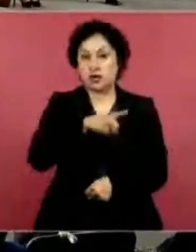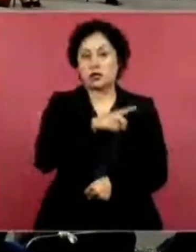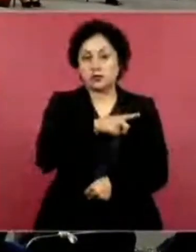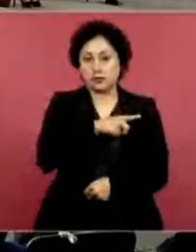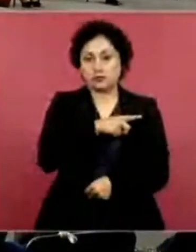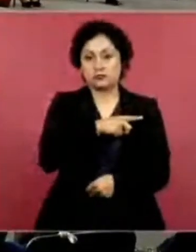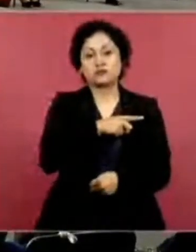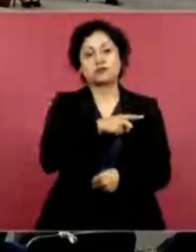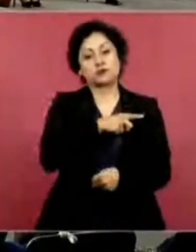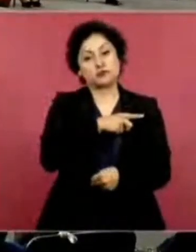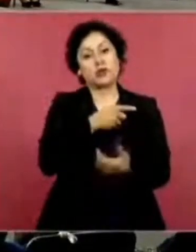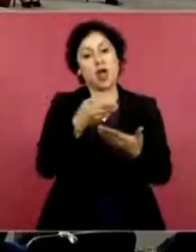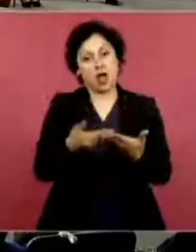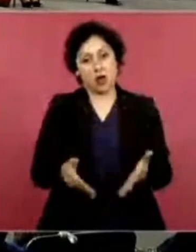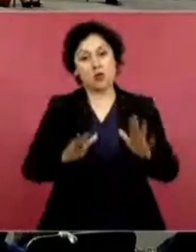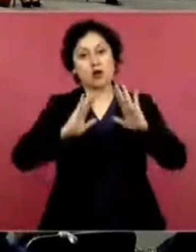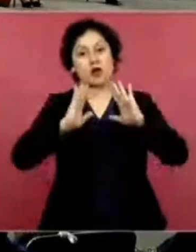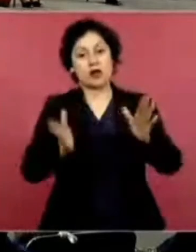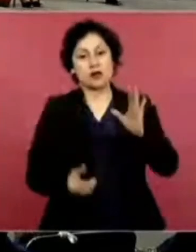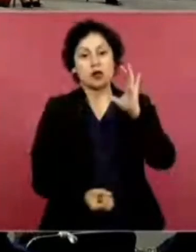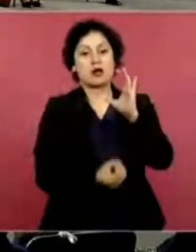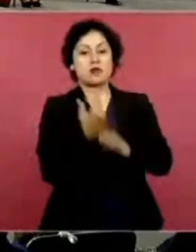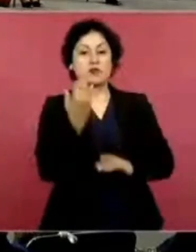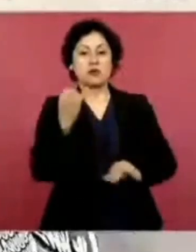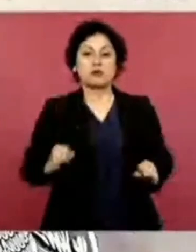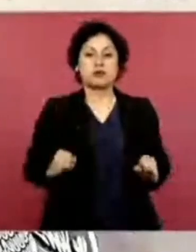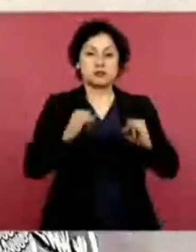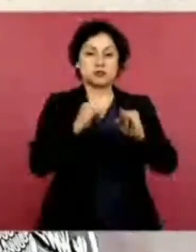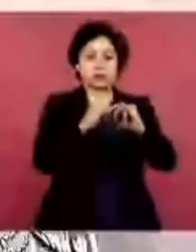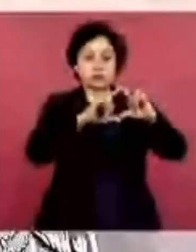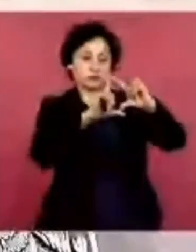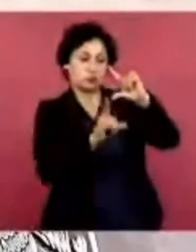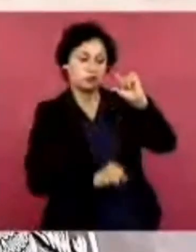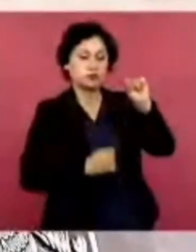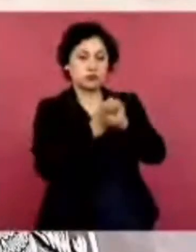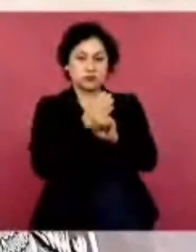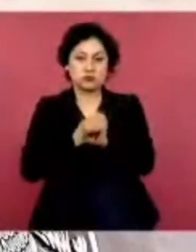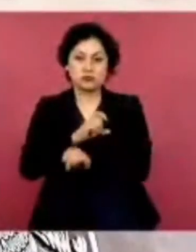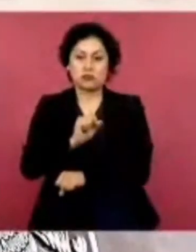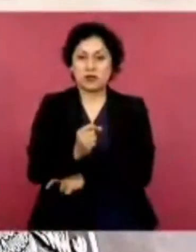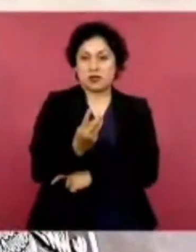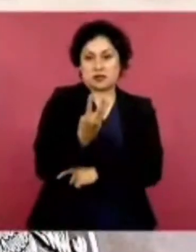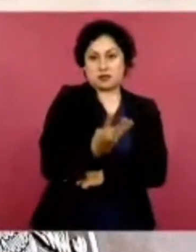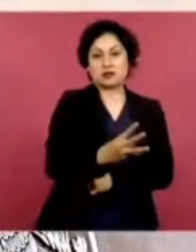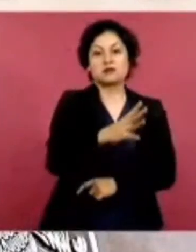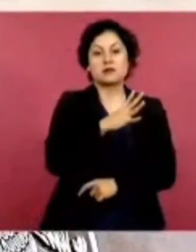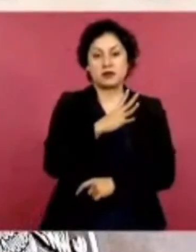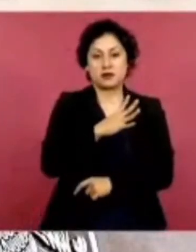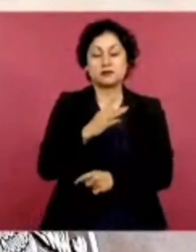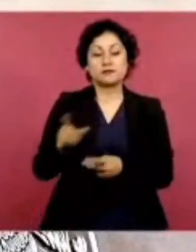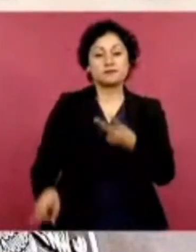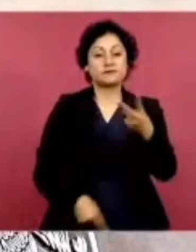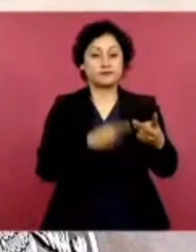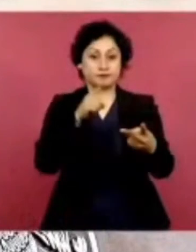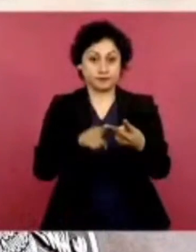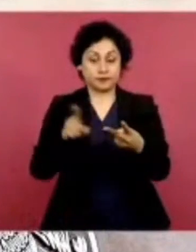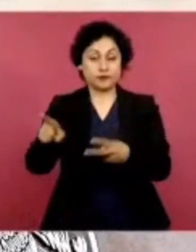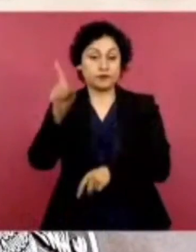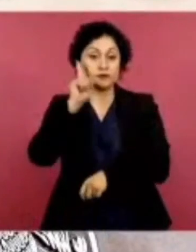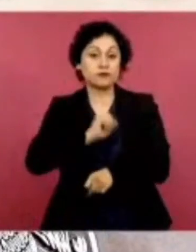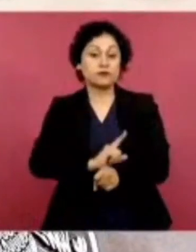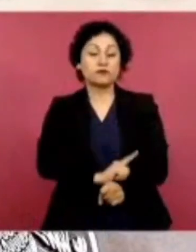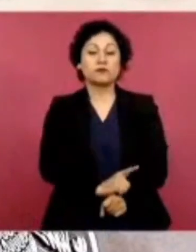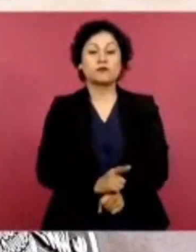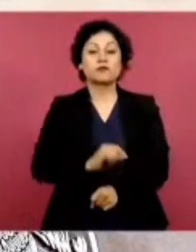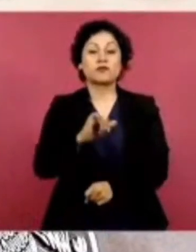instituto en 23 estados. En el segundo punto, la licenciada Rosa Isela Rodríguez conducirá